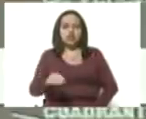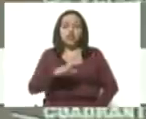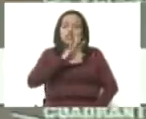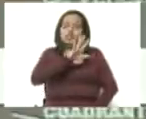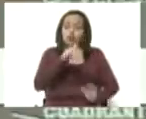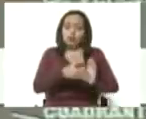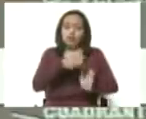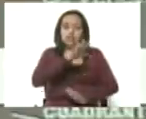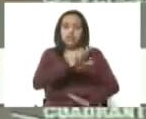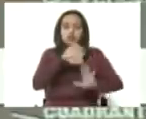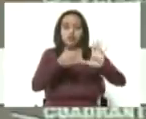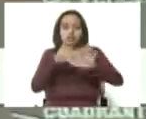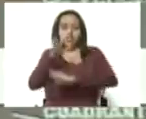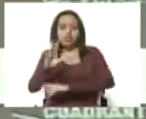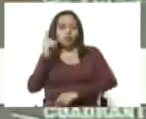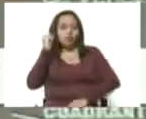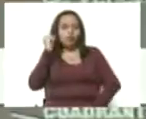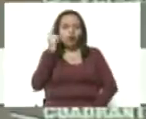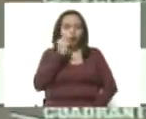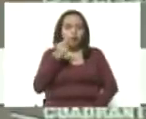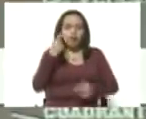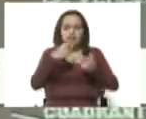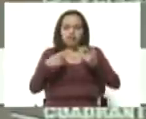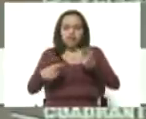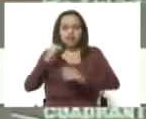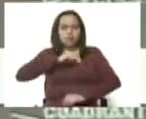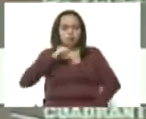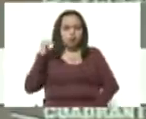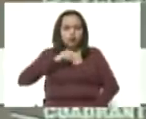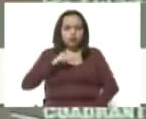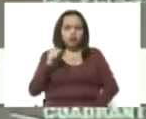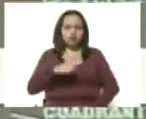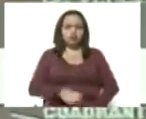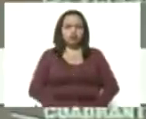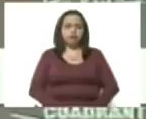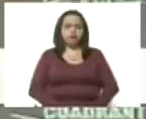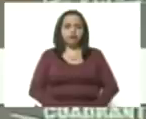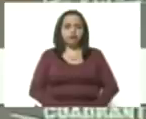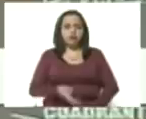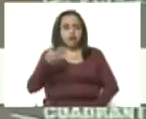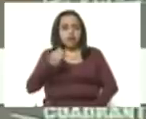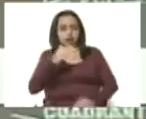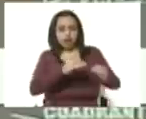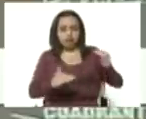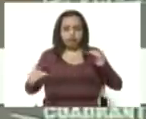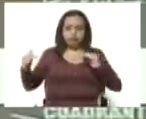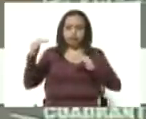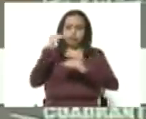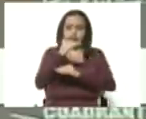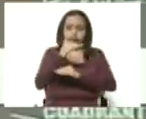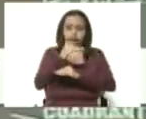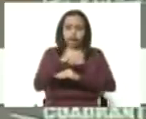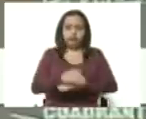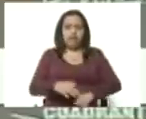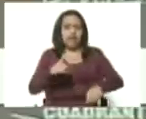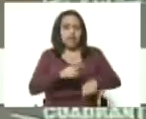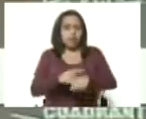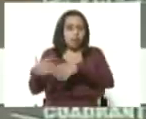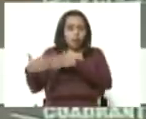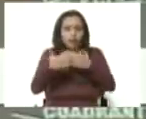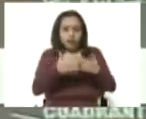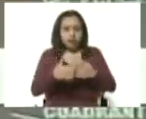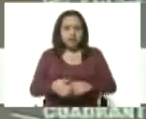5.565 hombres y mujeres de los diferentes cuerpos de policía que se han ganado su ascenso en tiempos de guerra,